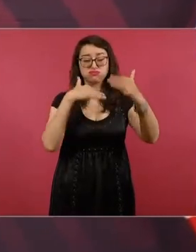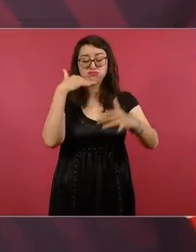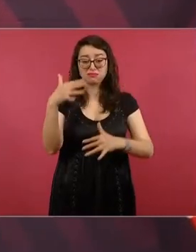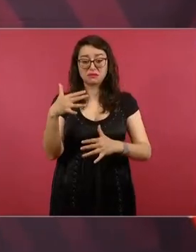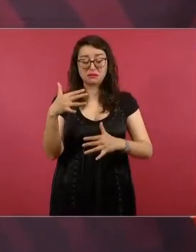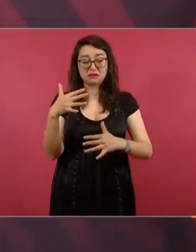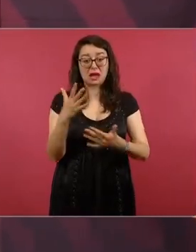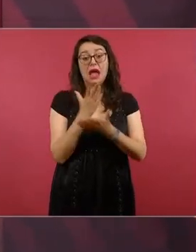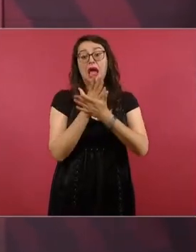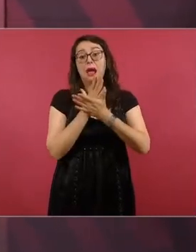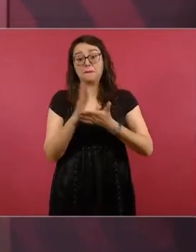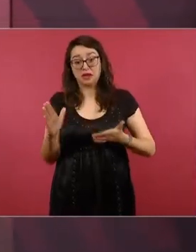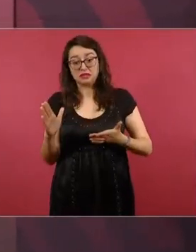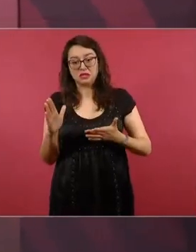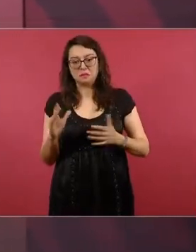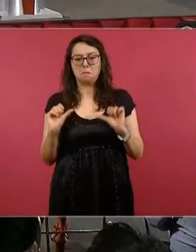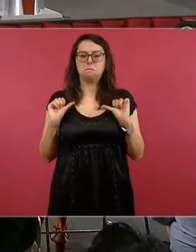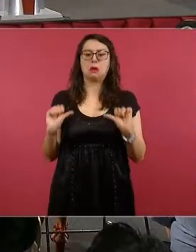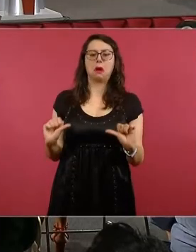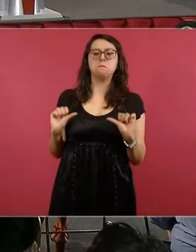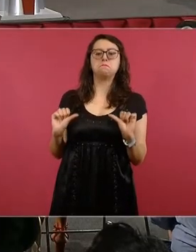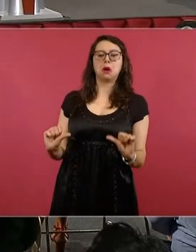y además impunidad.